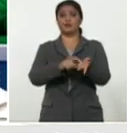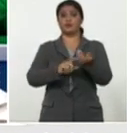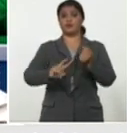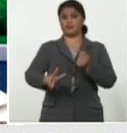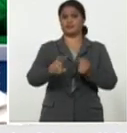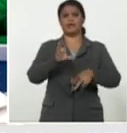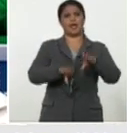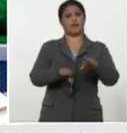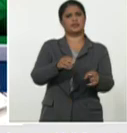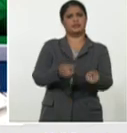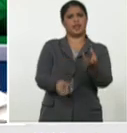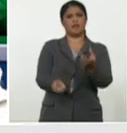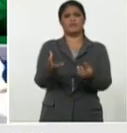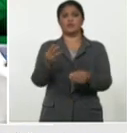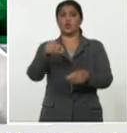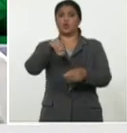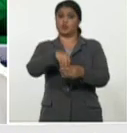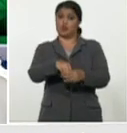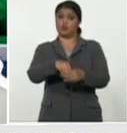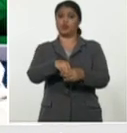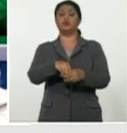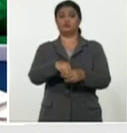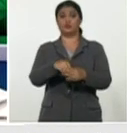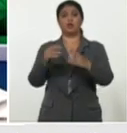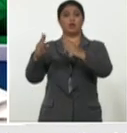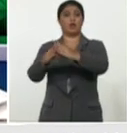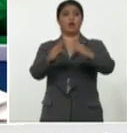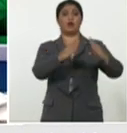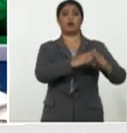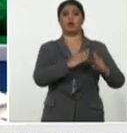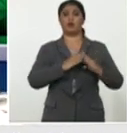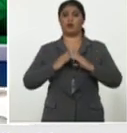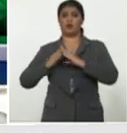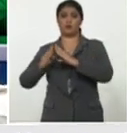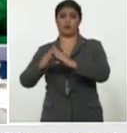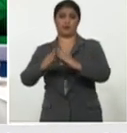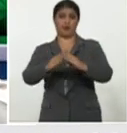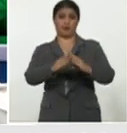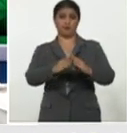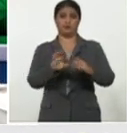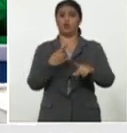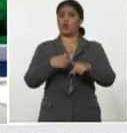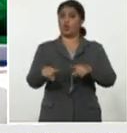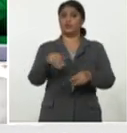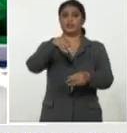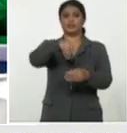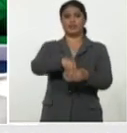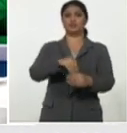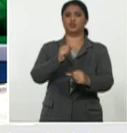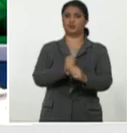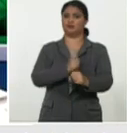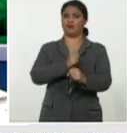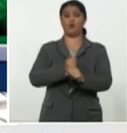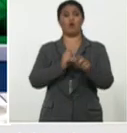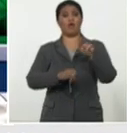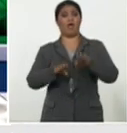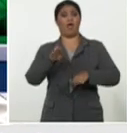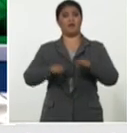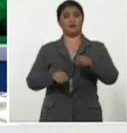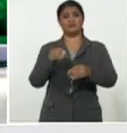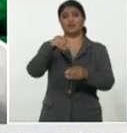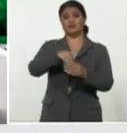institucionales y eventos que son de comunidad. A veces el de comunidad es más difícil, más disperso.